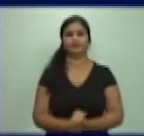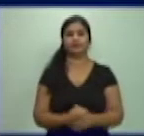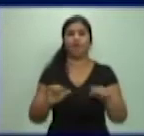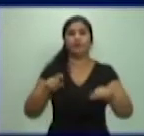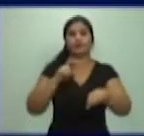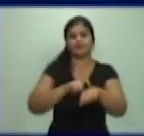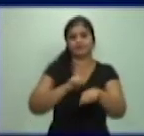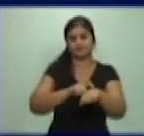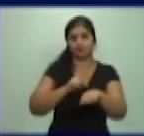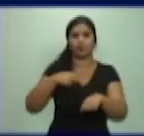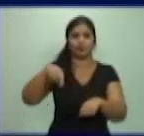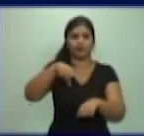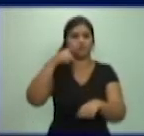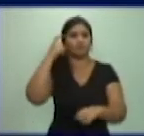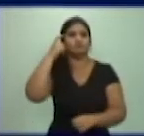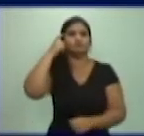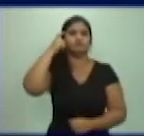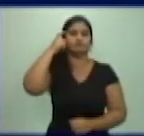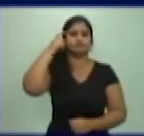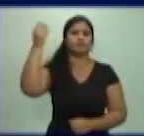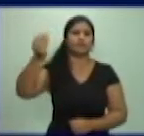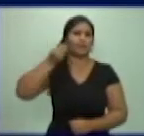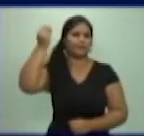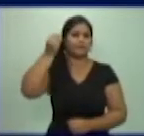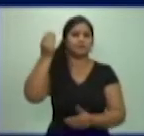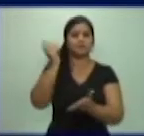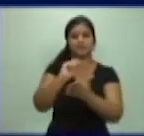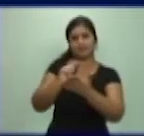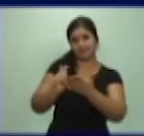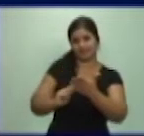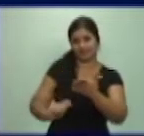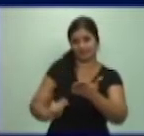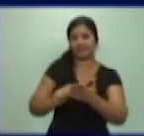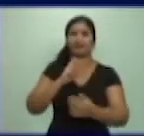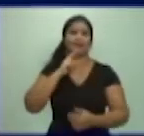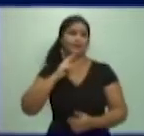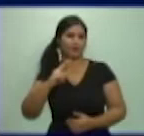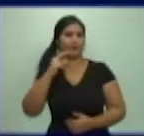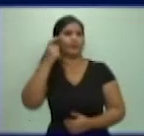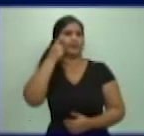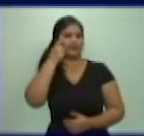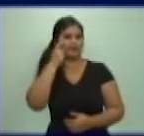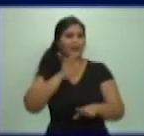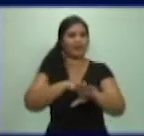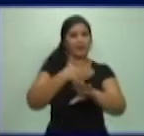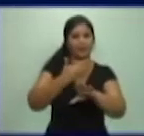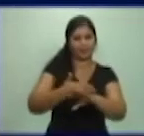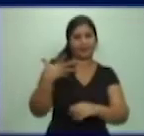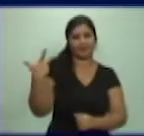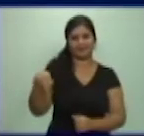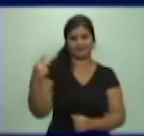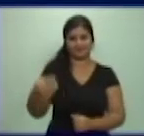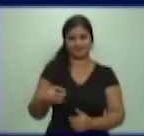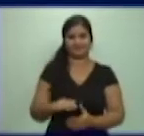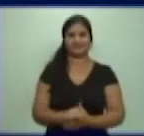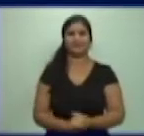dar unos segundos para que puedan tomar nota de la orden y después entonces pasamos a la actividad.